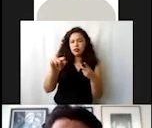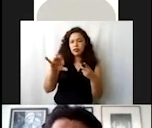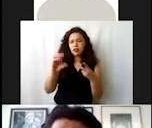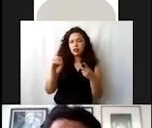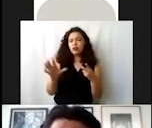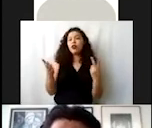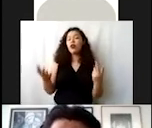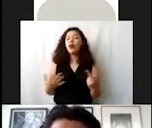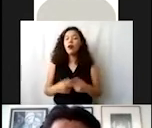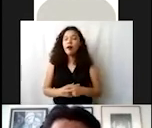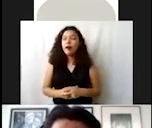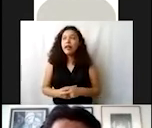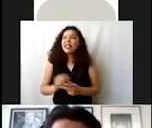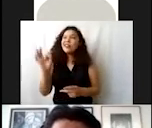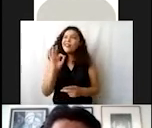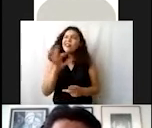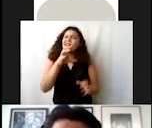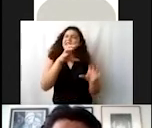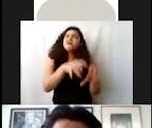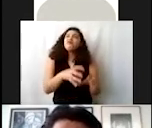mejor pues, se me ocurre